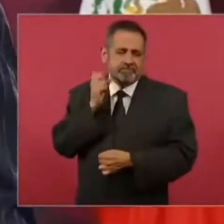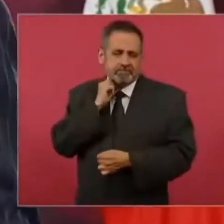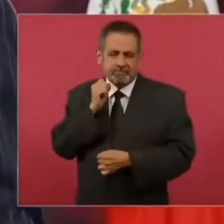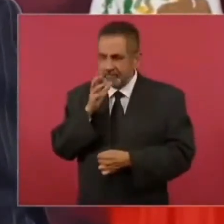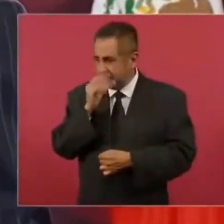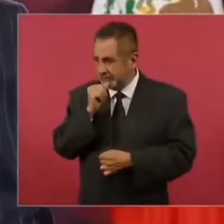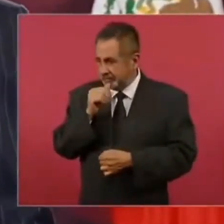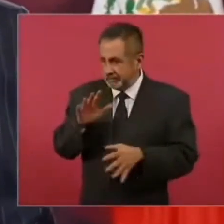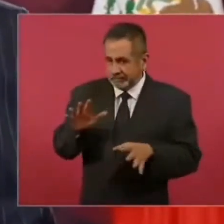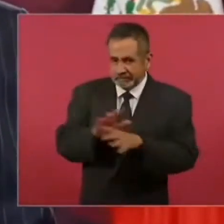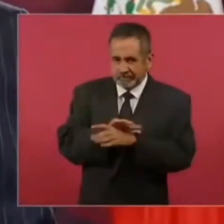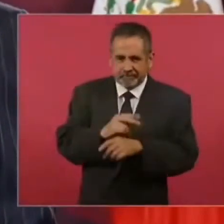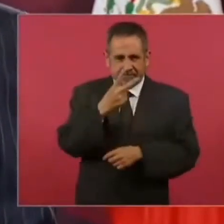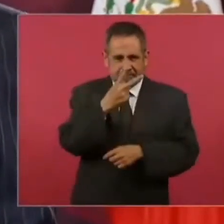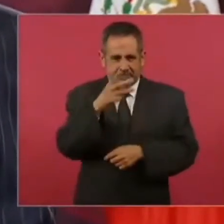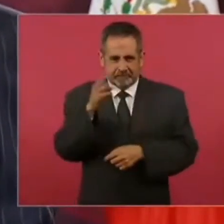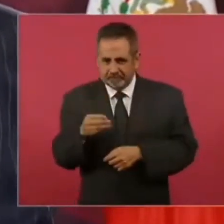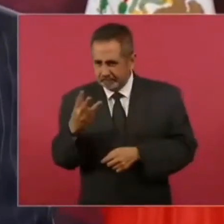absoluta